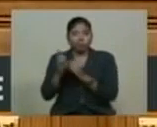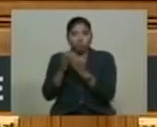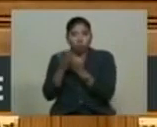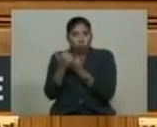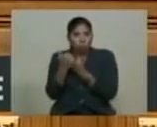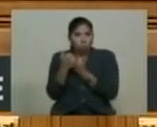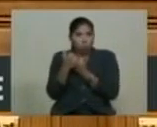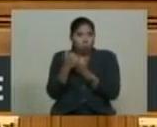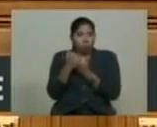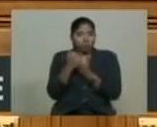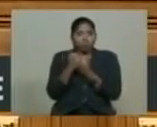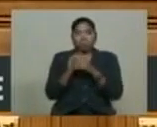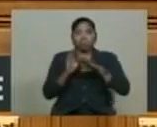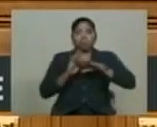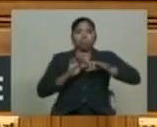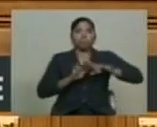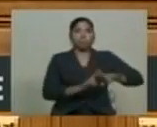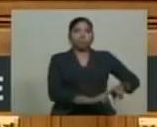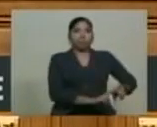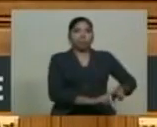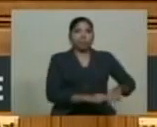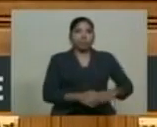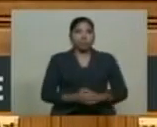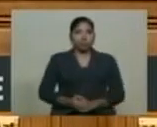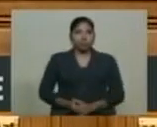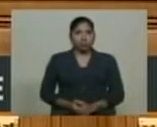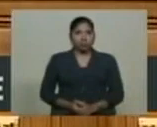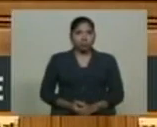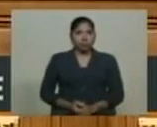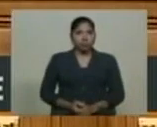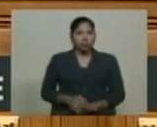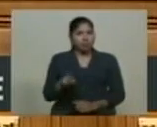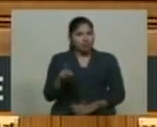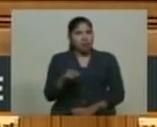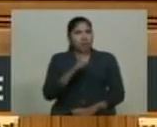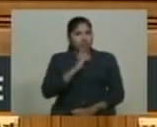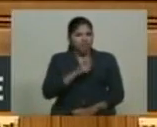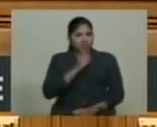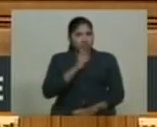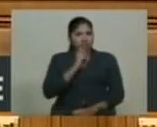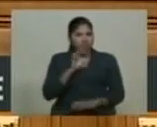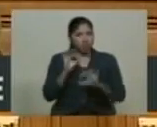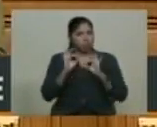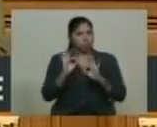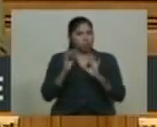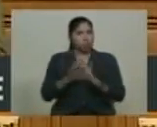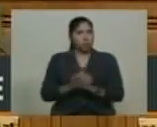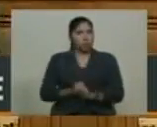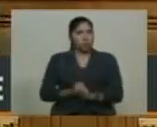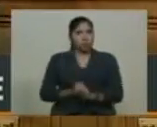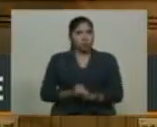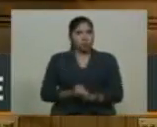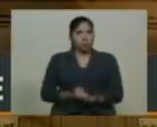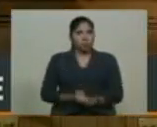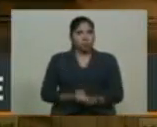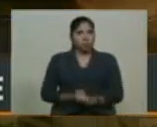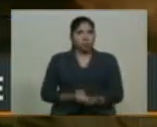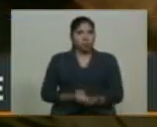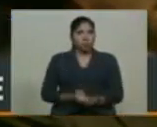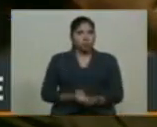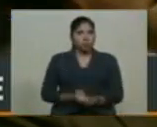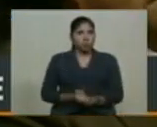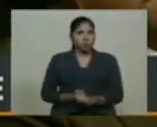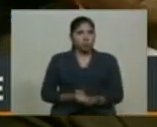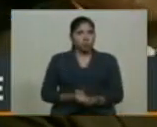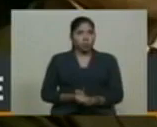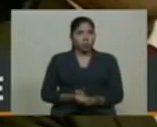y omitieron. Las más cínicas, algo difícil de determinar entre los monopolios mediáticos, la